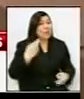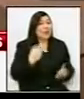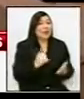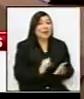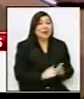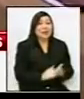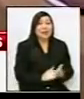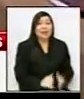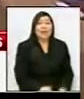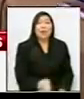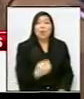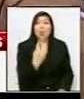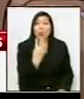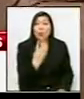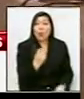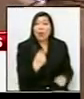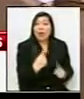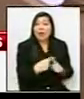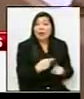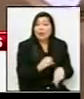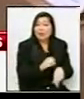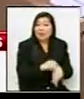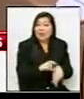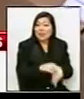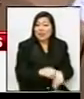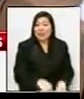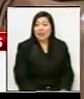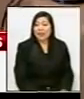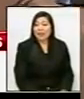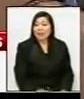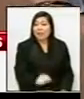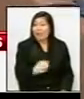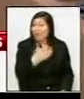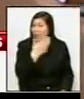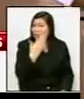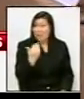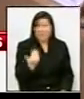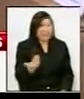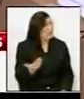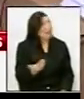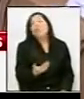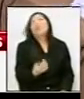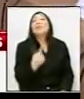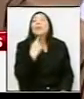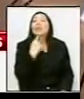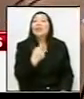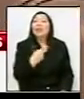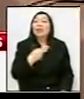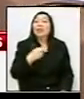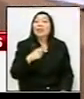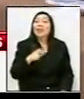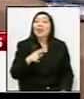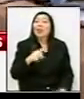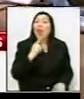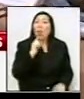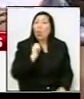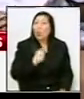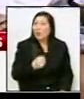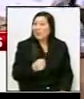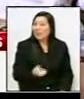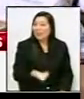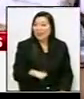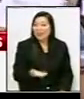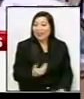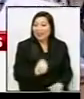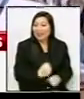menciona a los cuatro ex consejeros. No nos olvidemos que en el caso del denunciado César Inostroza, él todavía está